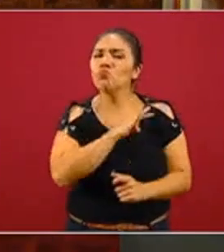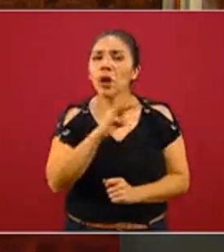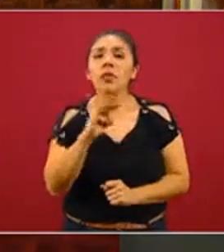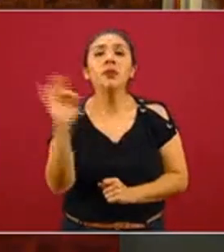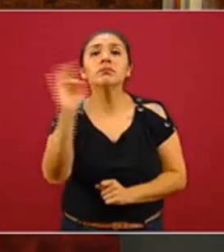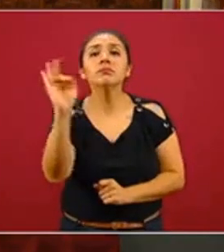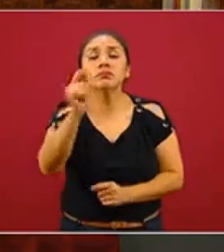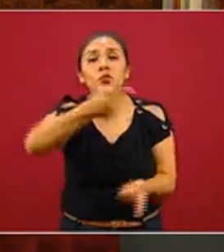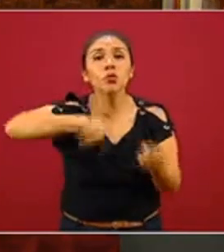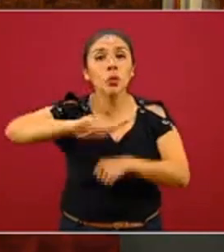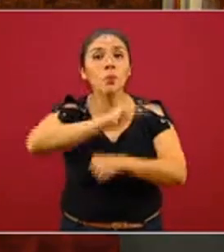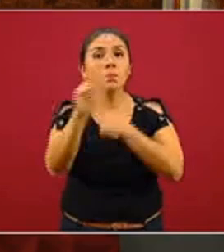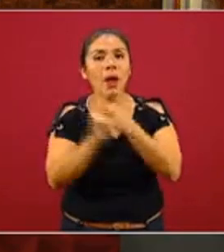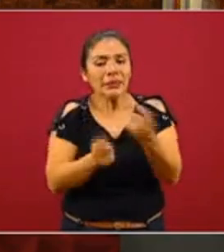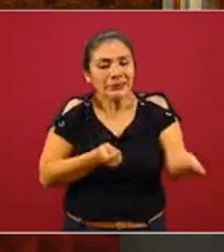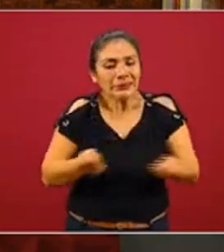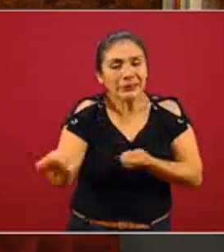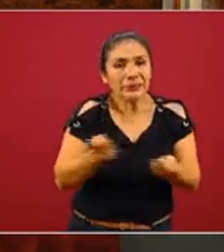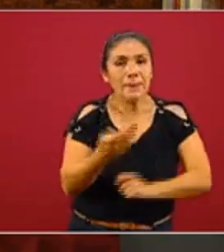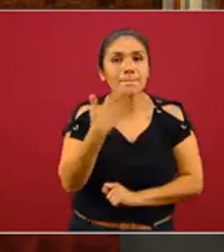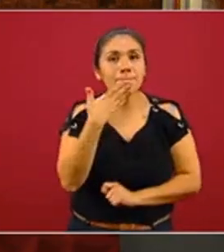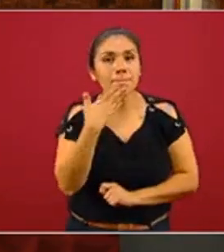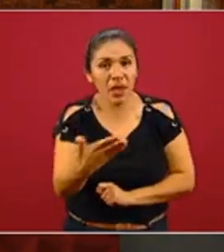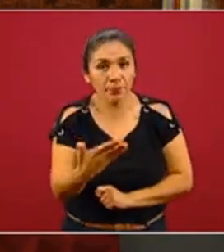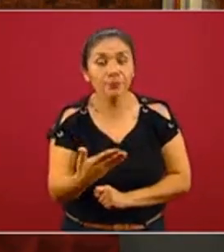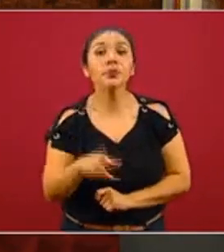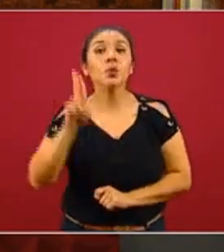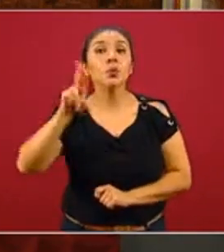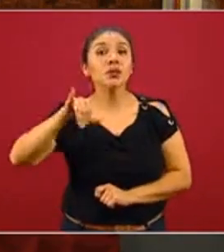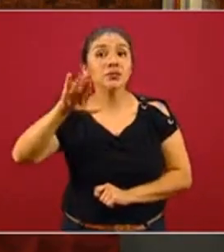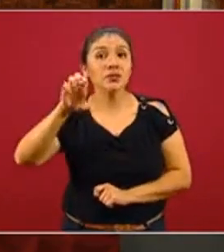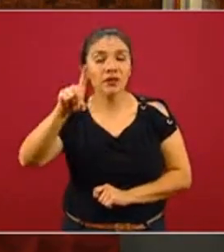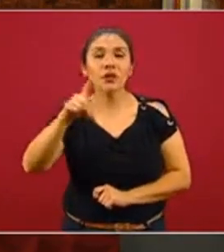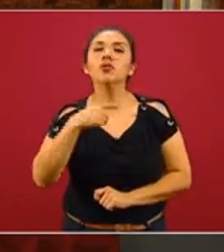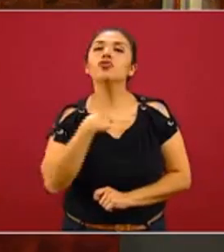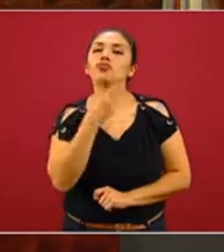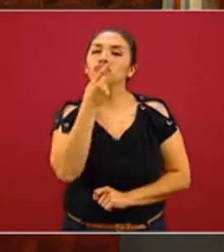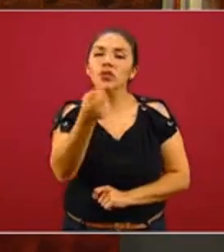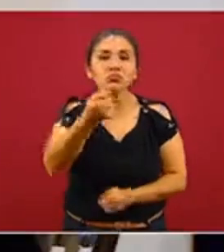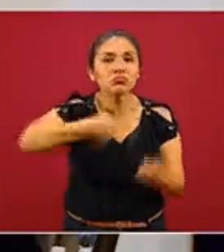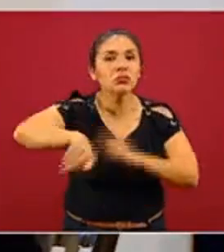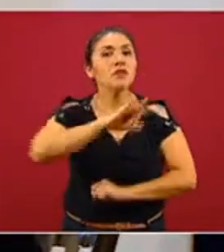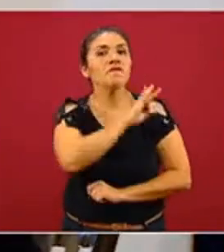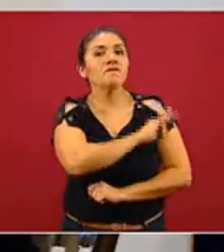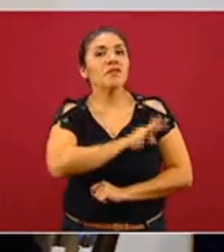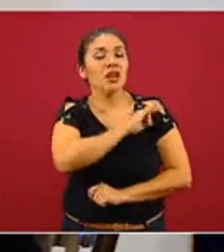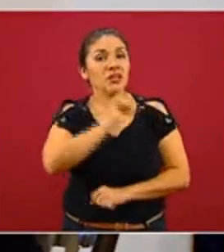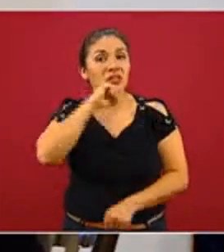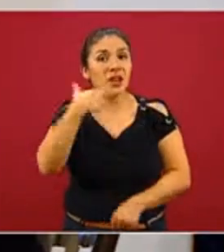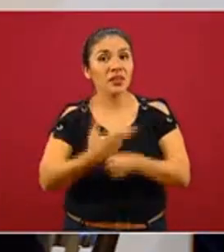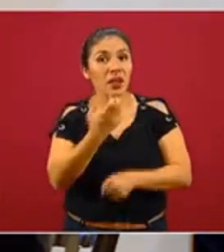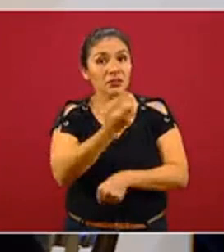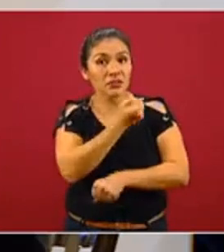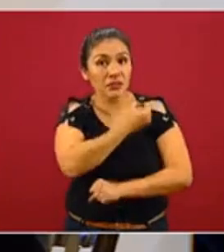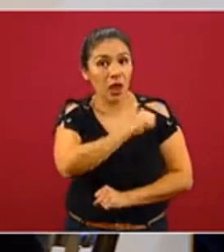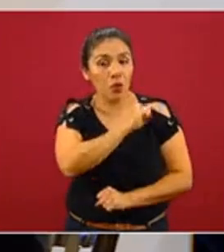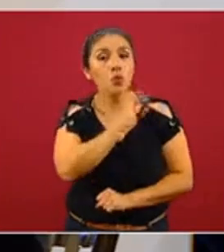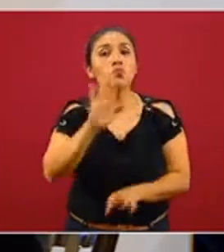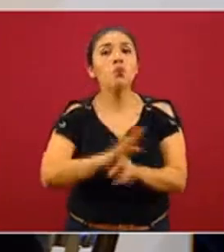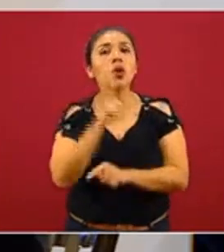las medidas adecuadas. Desde UNICEF felicitamos a la Secretaría de Salud por la emisión